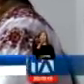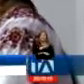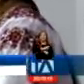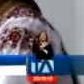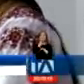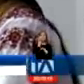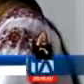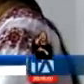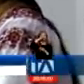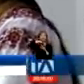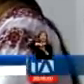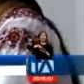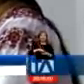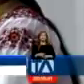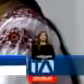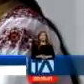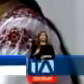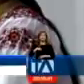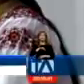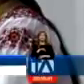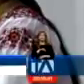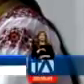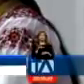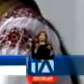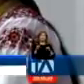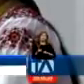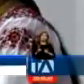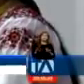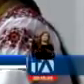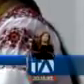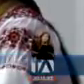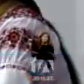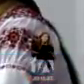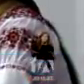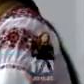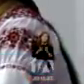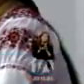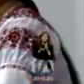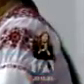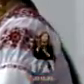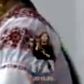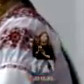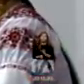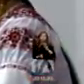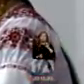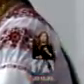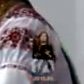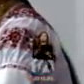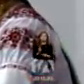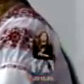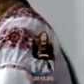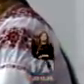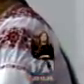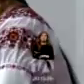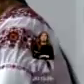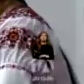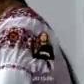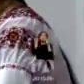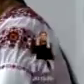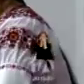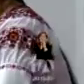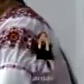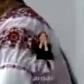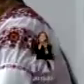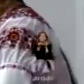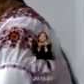elecciones, nosotros no podemos estar haciendo reglamentos que pueden incluso confundir a